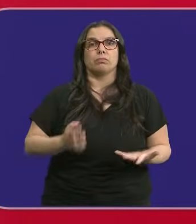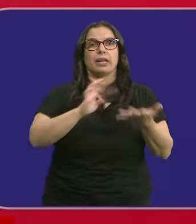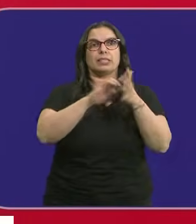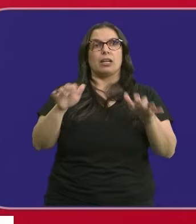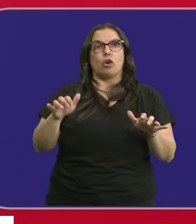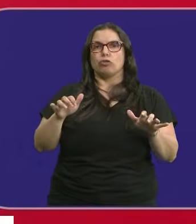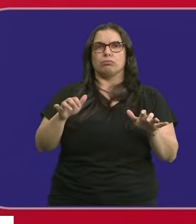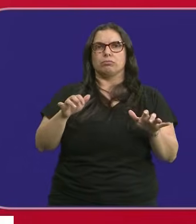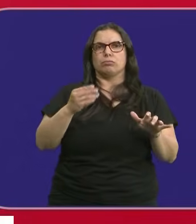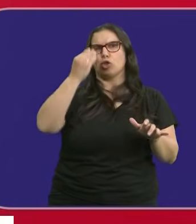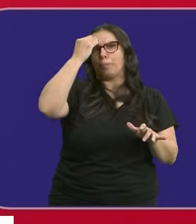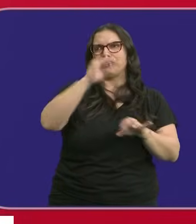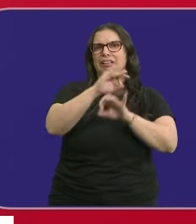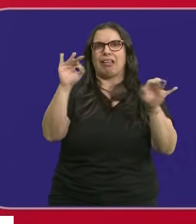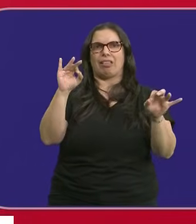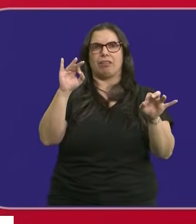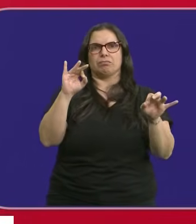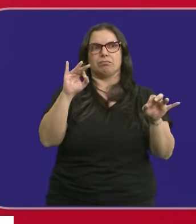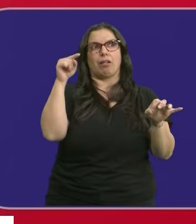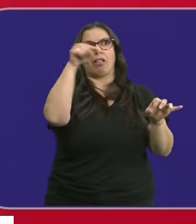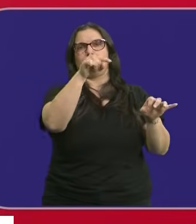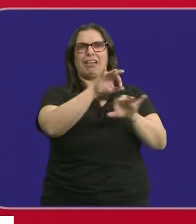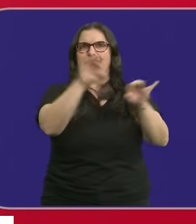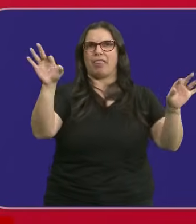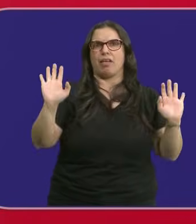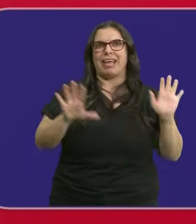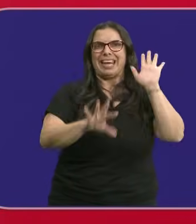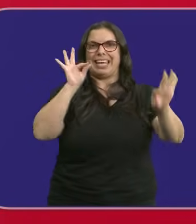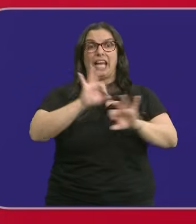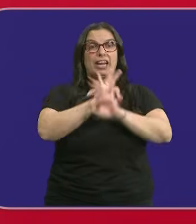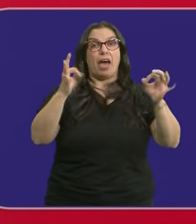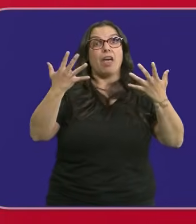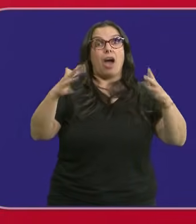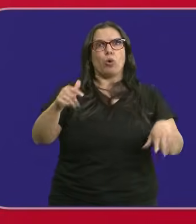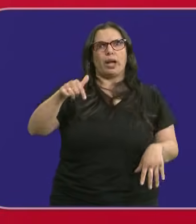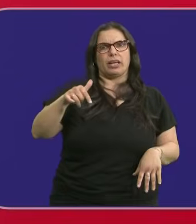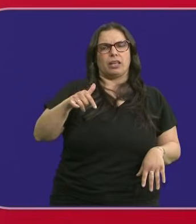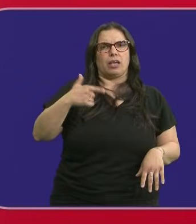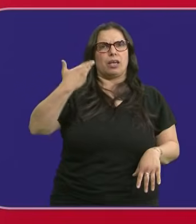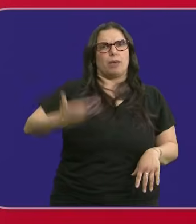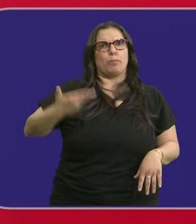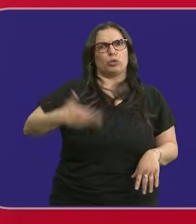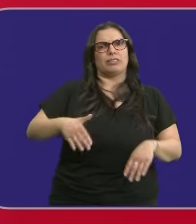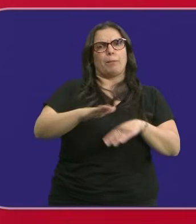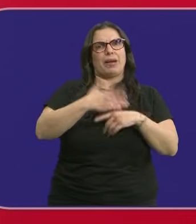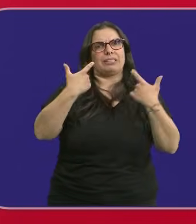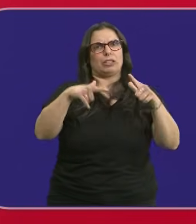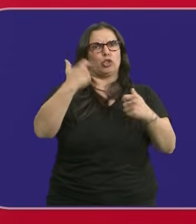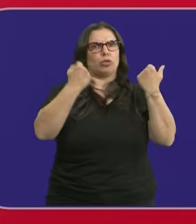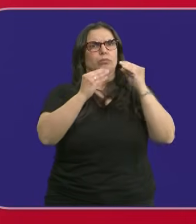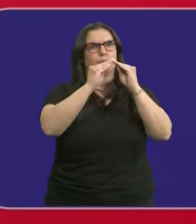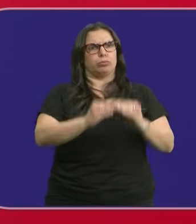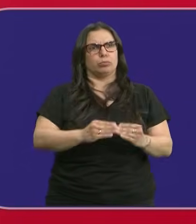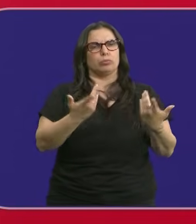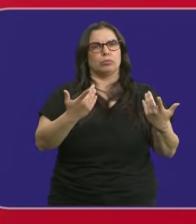Castilla y León no aparece en ninguna previsión. Y eso que somos uno de los principales polos de automoción de España. Ya han sido numerosos los